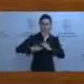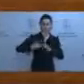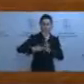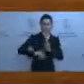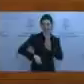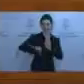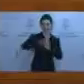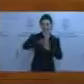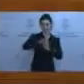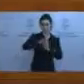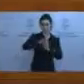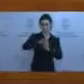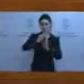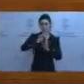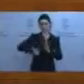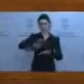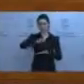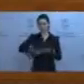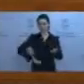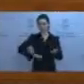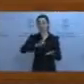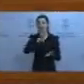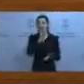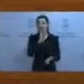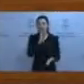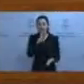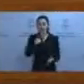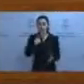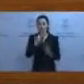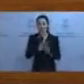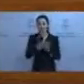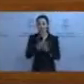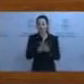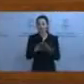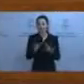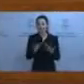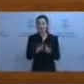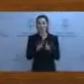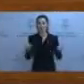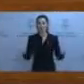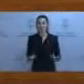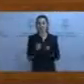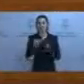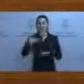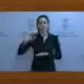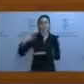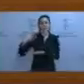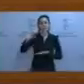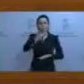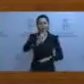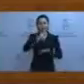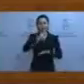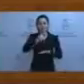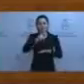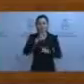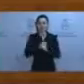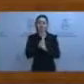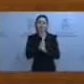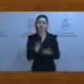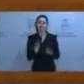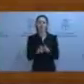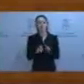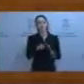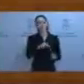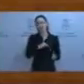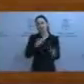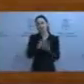con la sentencia que he mencionado anteriormente y con la publicación de una subsiguiente bolsa de trabajo con los convenientes méritos expuestos y previamente